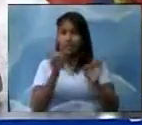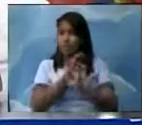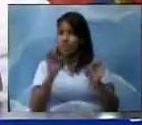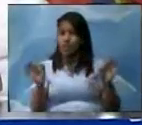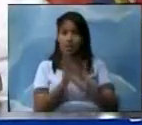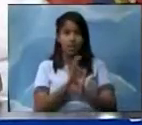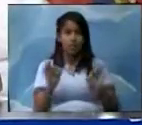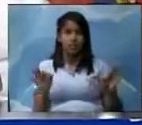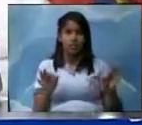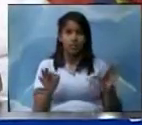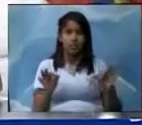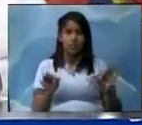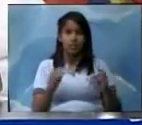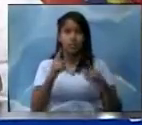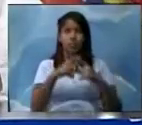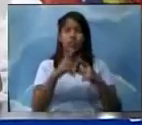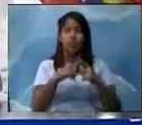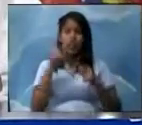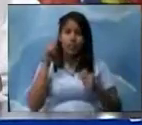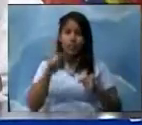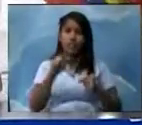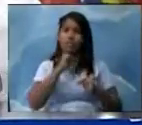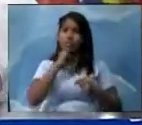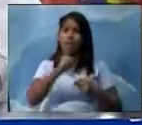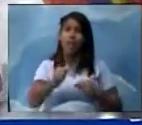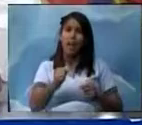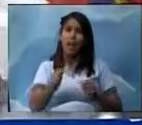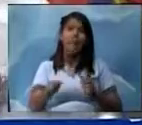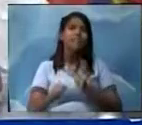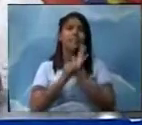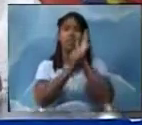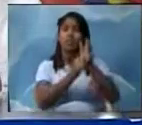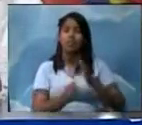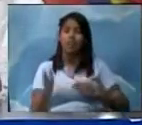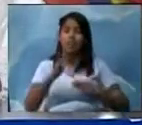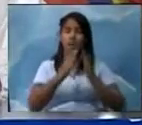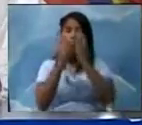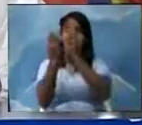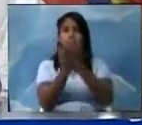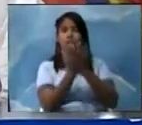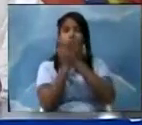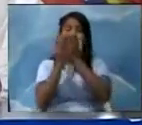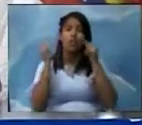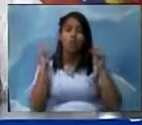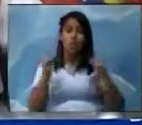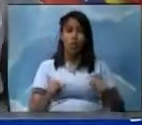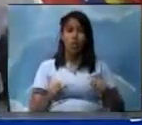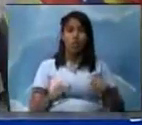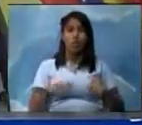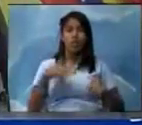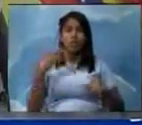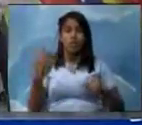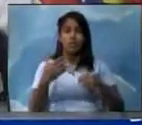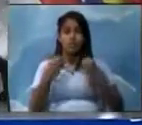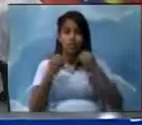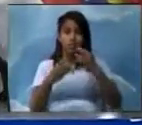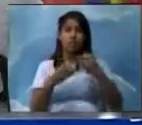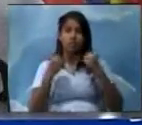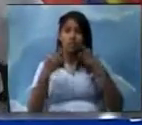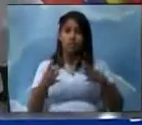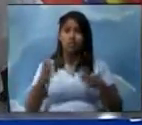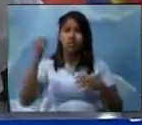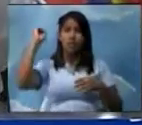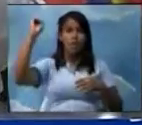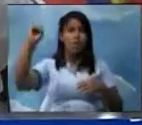no pueden hacer nada esta es la situación que estamos estudiando hoy y que tanta